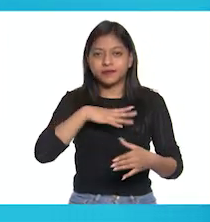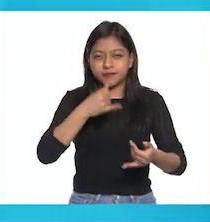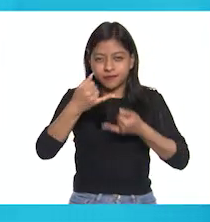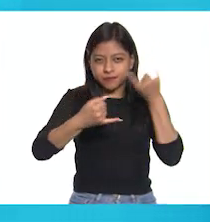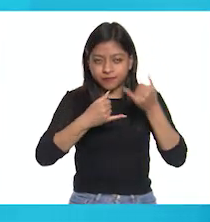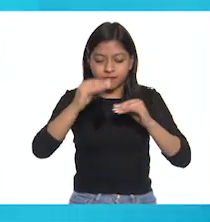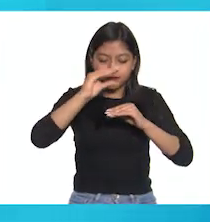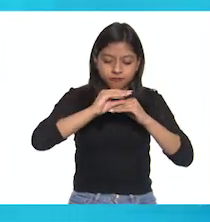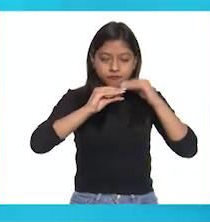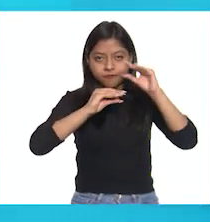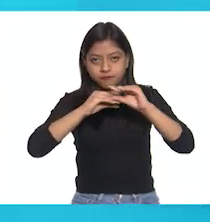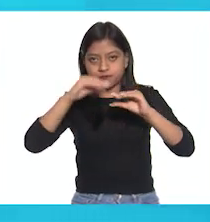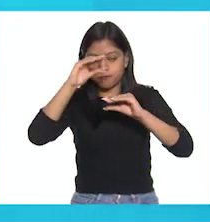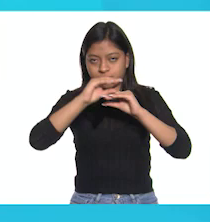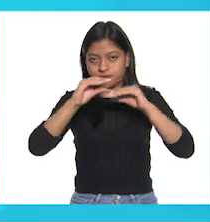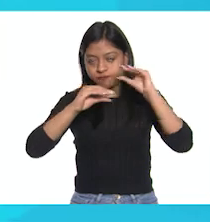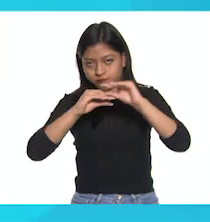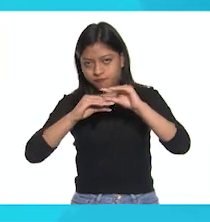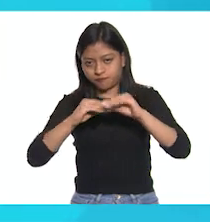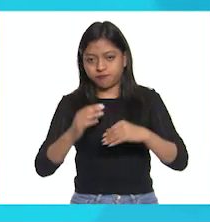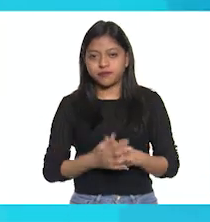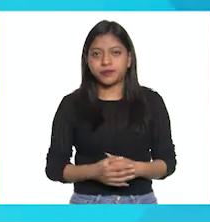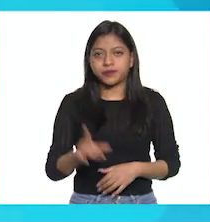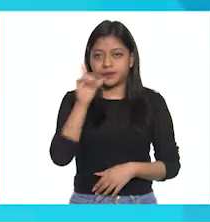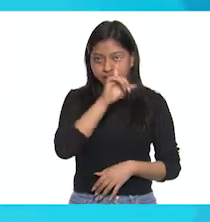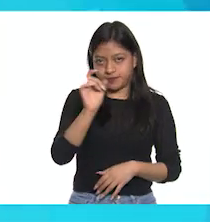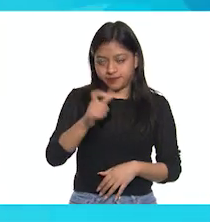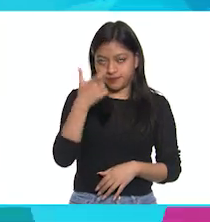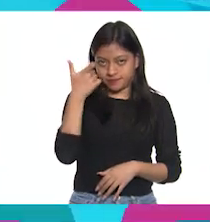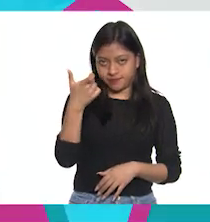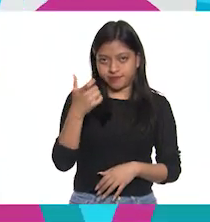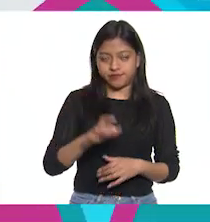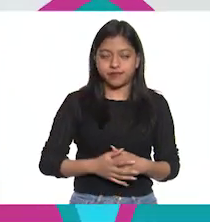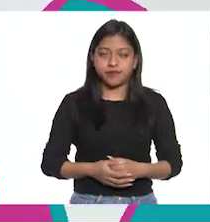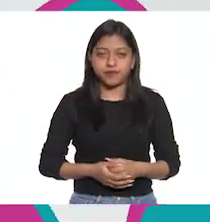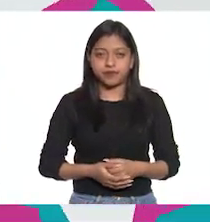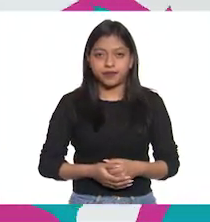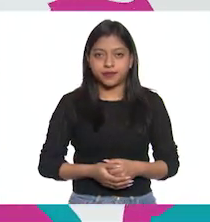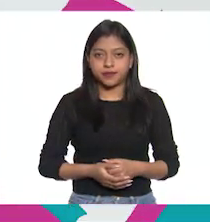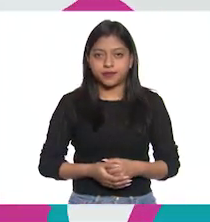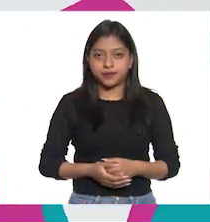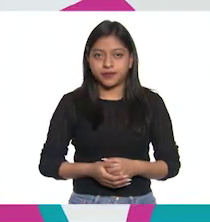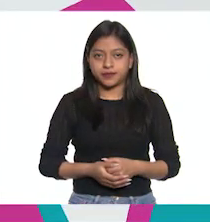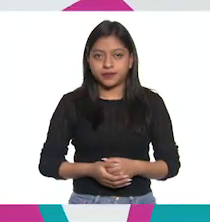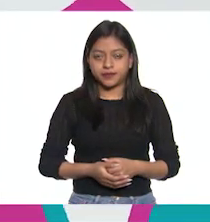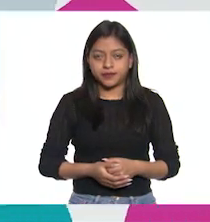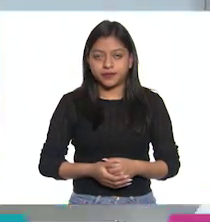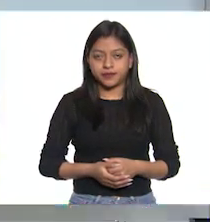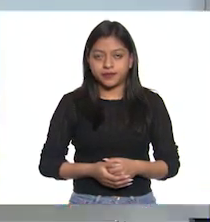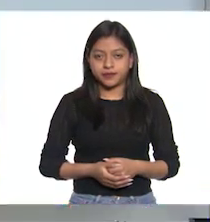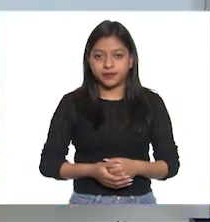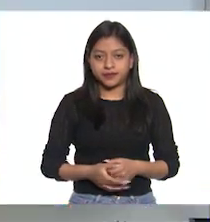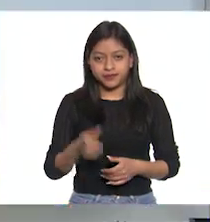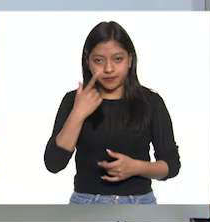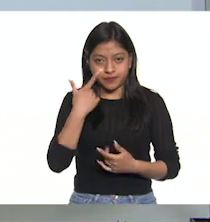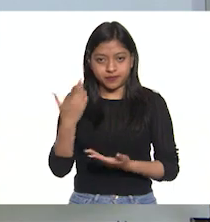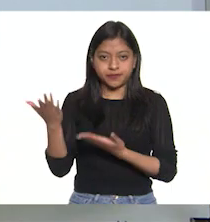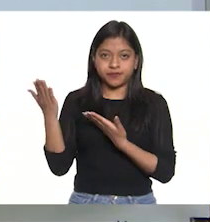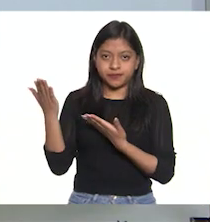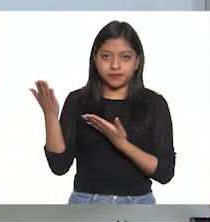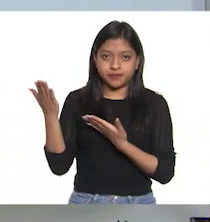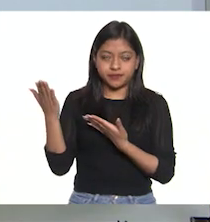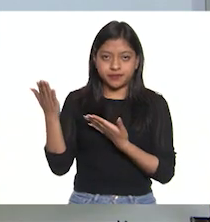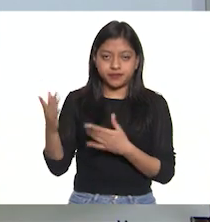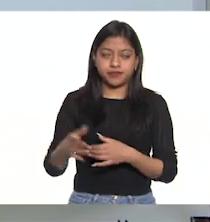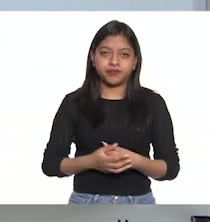¿de qué, Ale? Unos bloques armables de 100 pesos. Ok, 30 y los bloques de 100 pesos, ¿verdad?